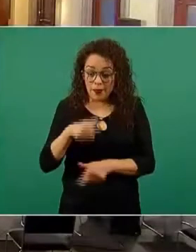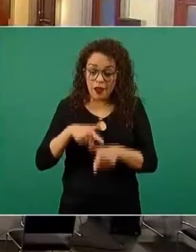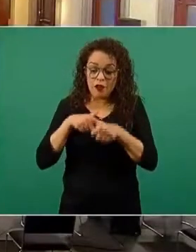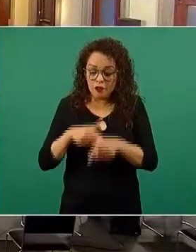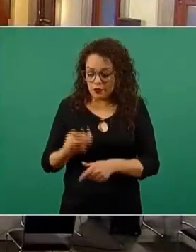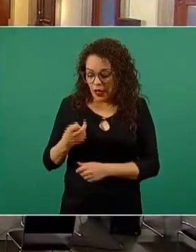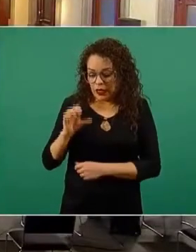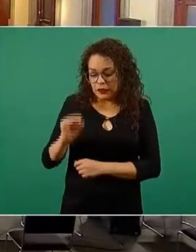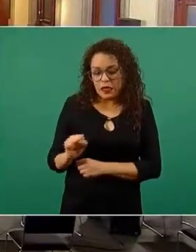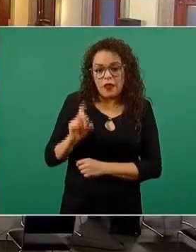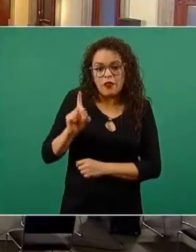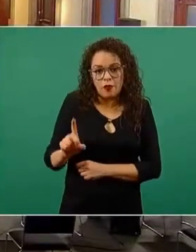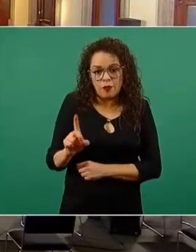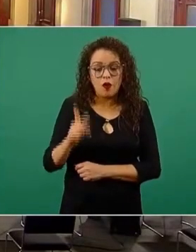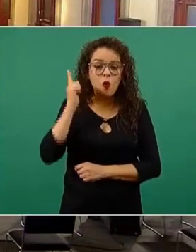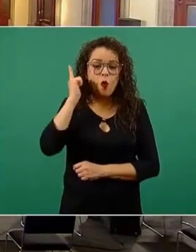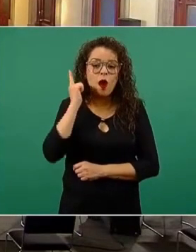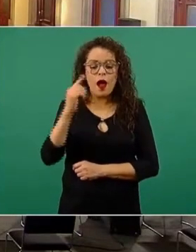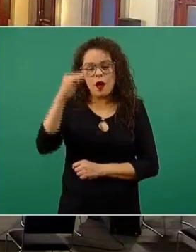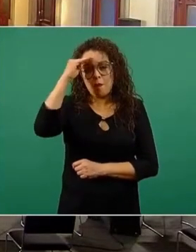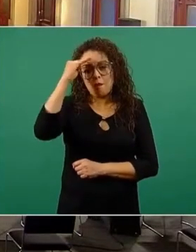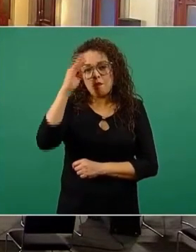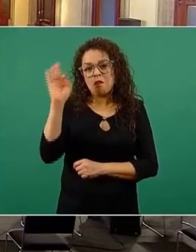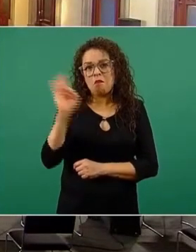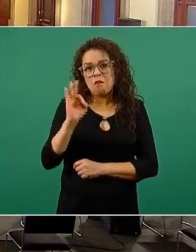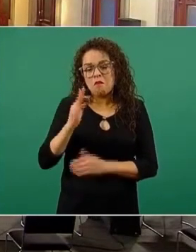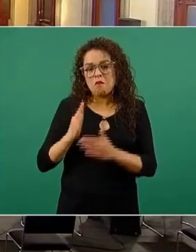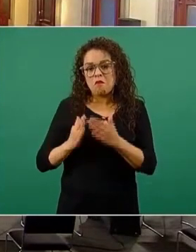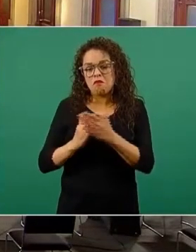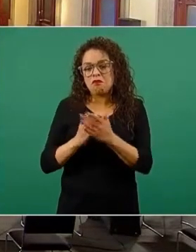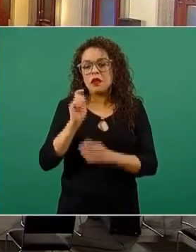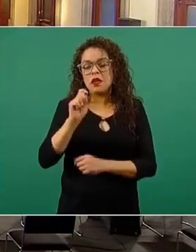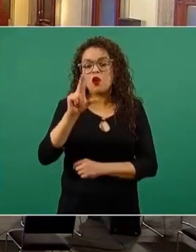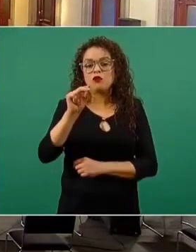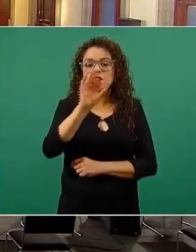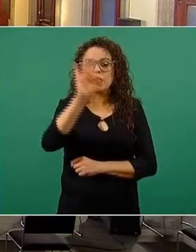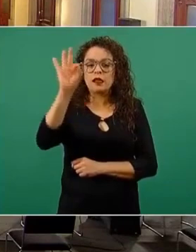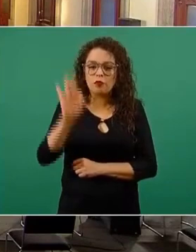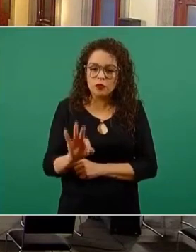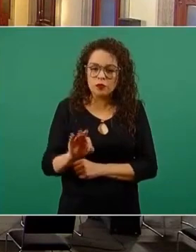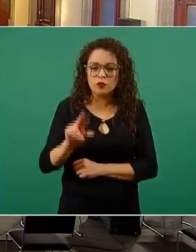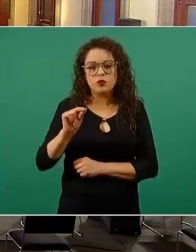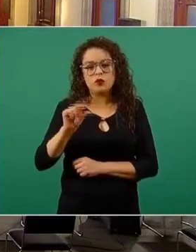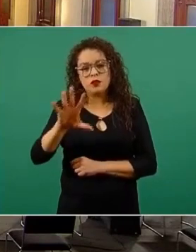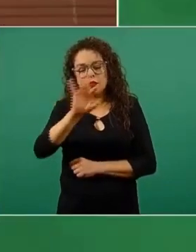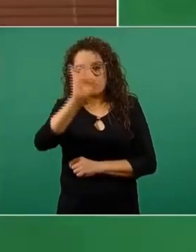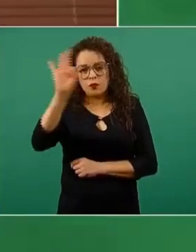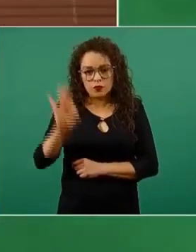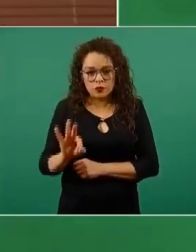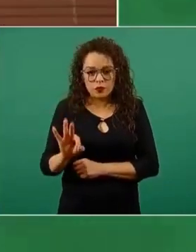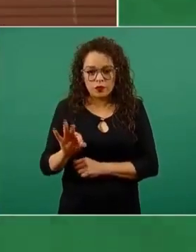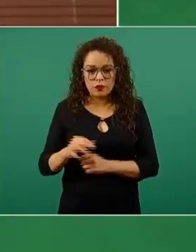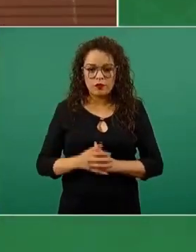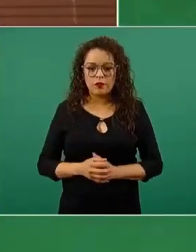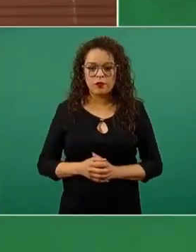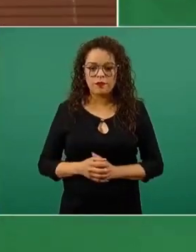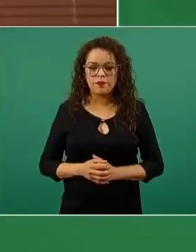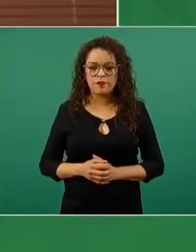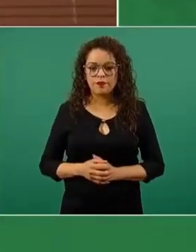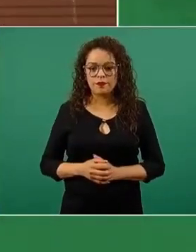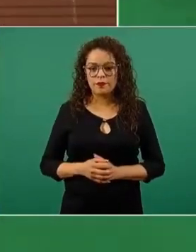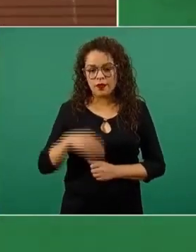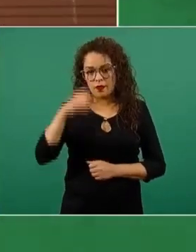y estamos esperando llegar al menos a un 80 a 80 por ciento 8 185 por ciento de la cobertura